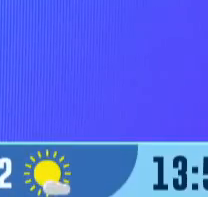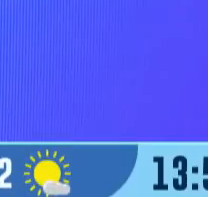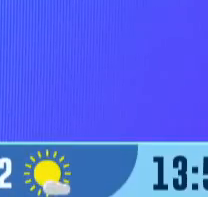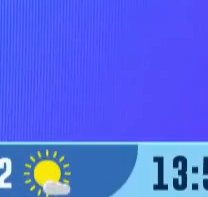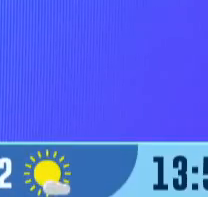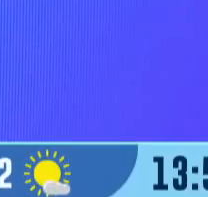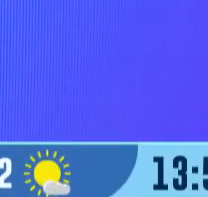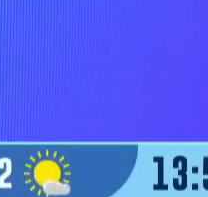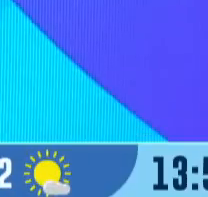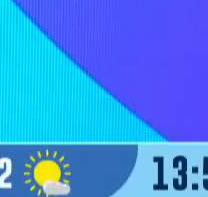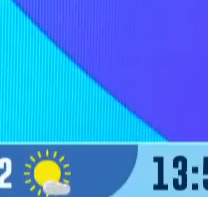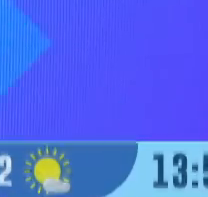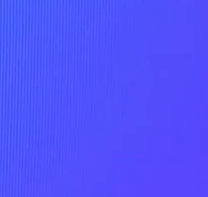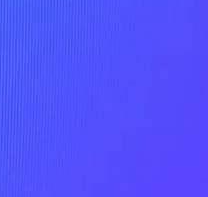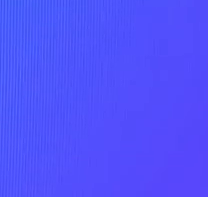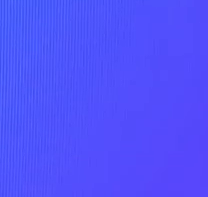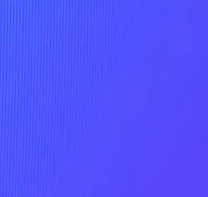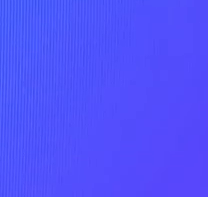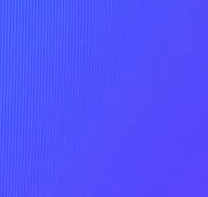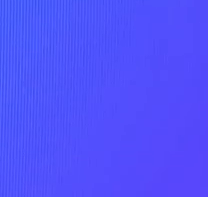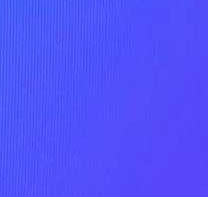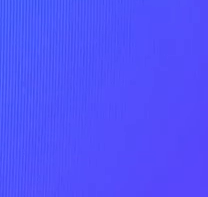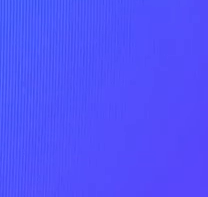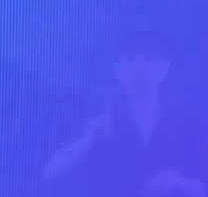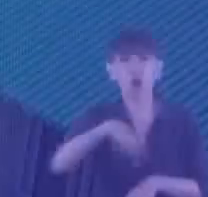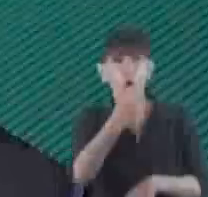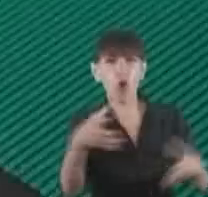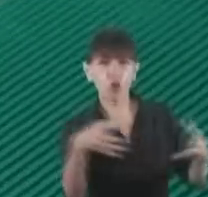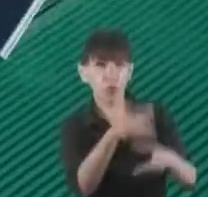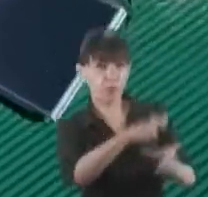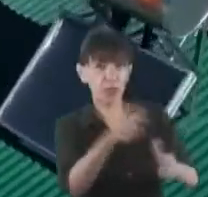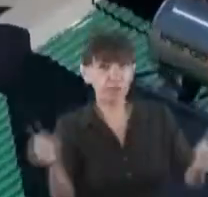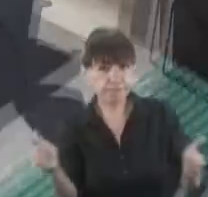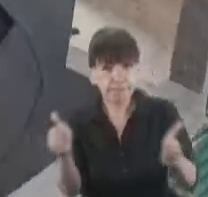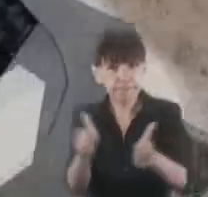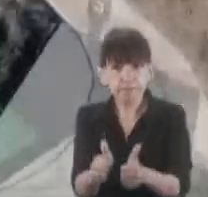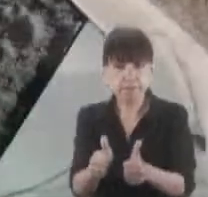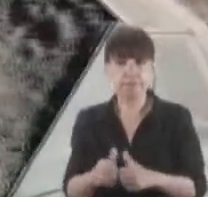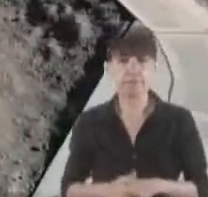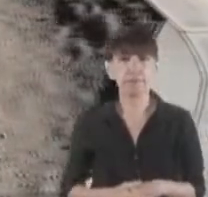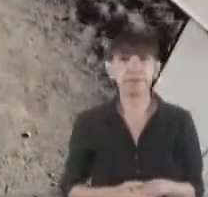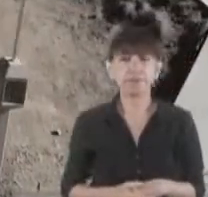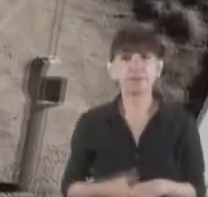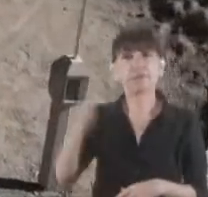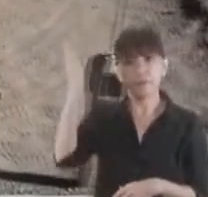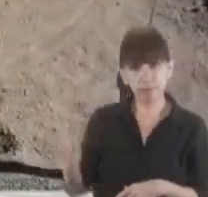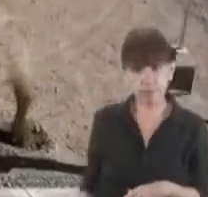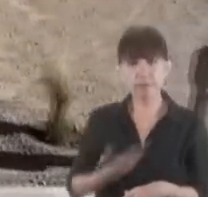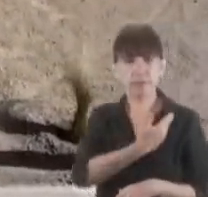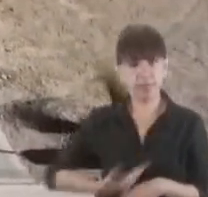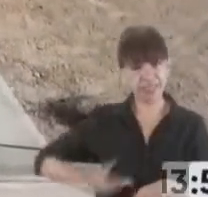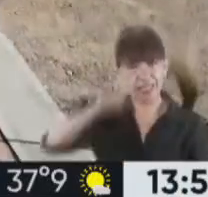Entrega de viviendas en la provincia de Salta. Allí se encuentra el presidente Alberto Fernández. El doctor Alberto